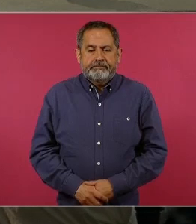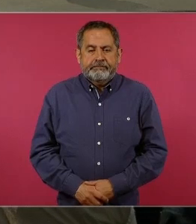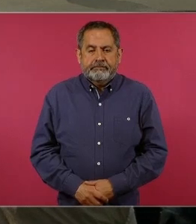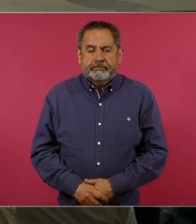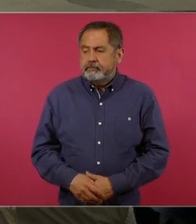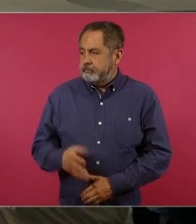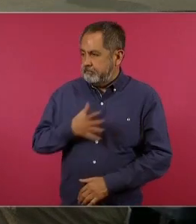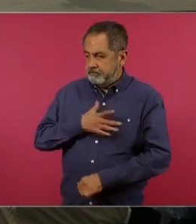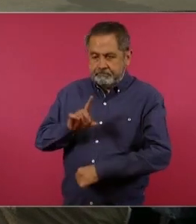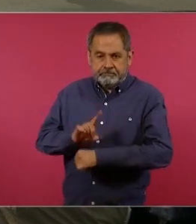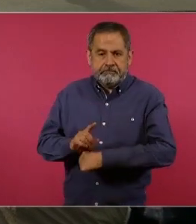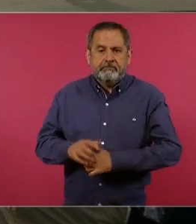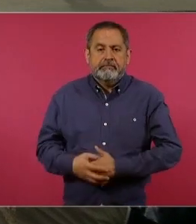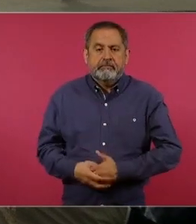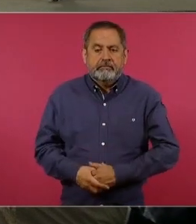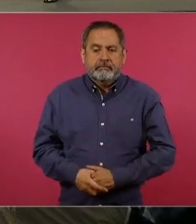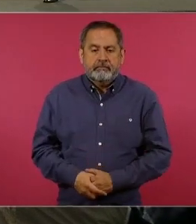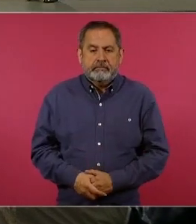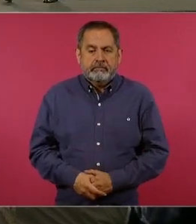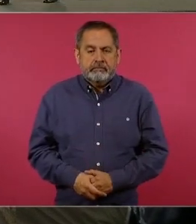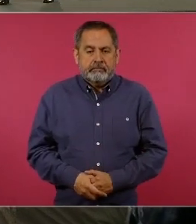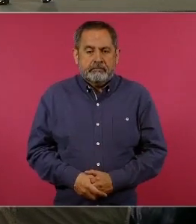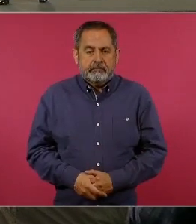Muy buenos días.